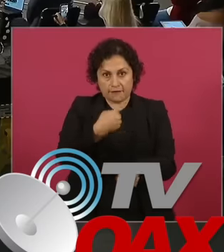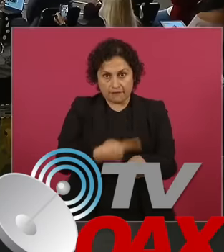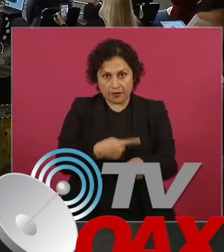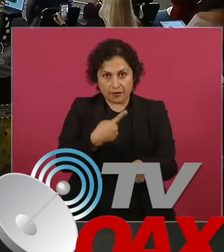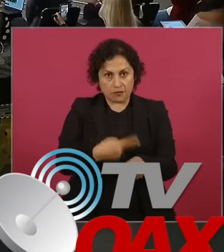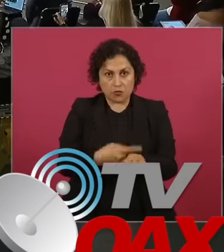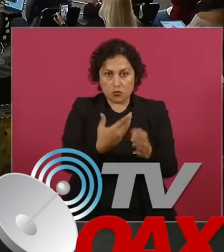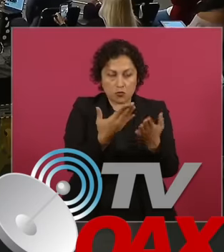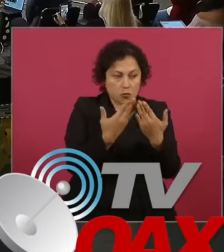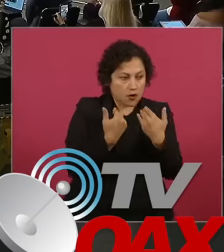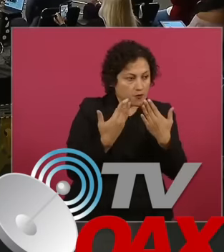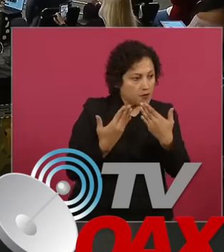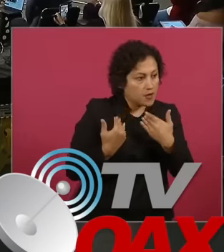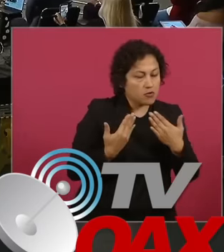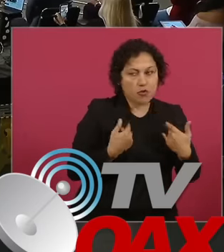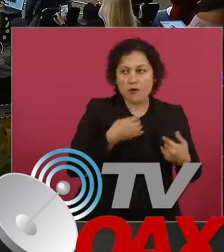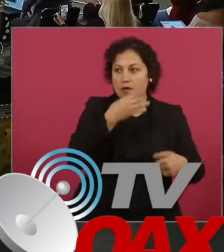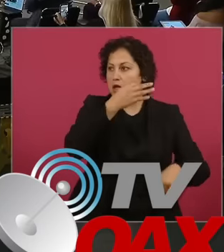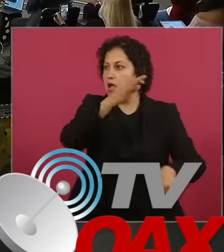Y ellos fueron los primeros,